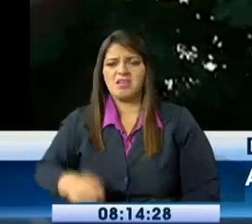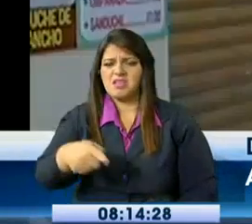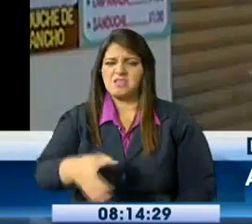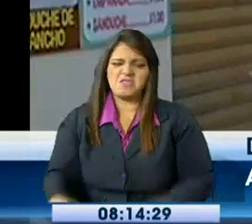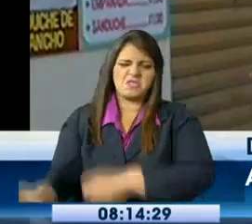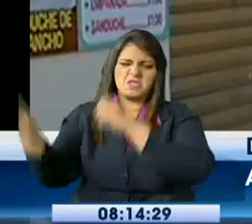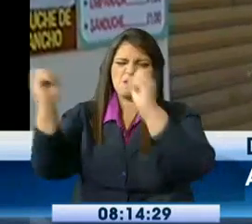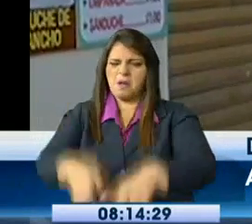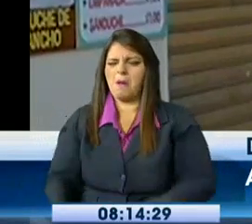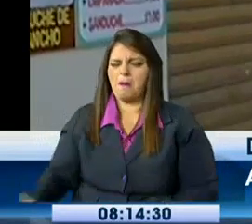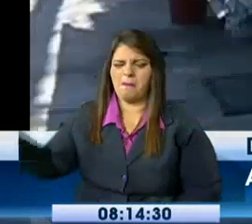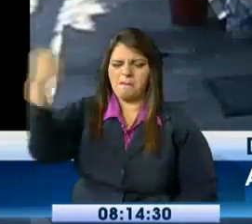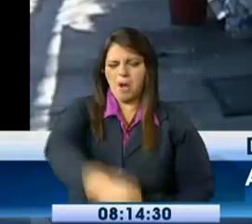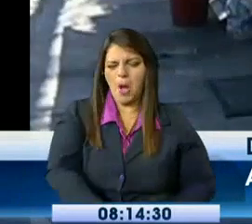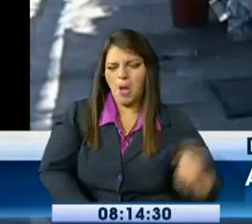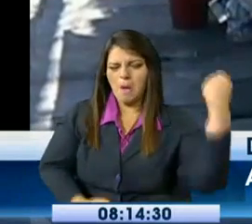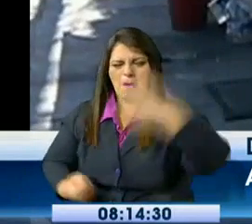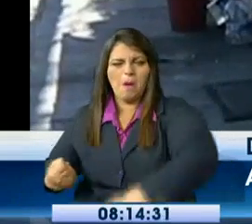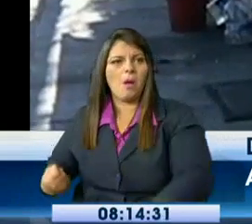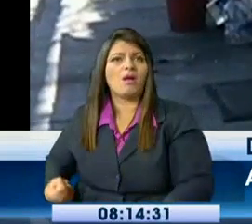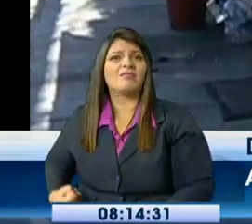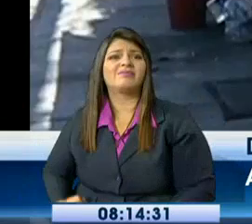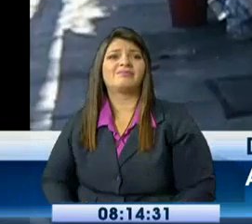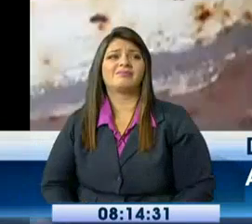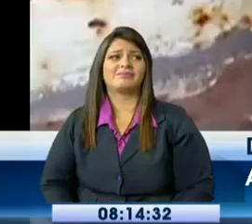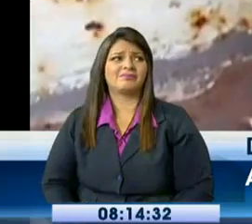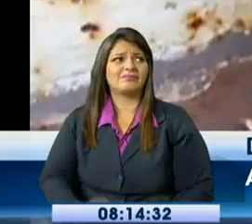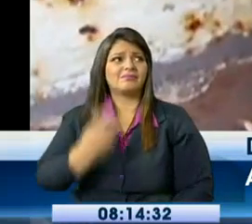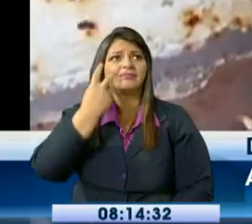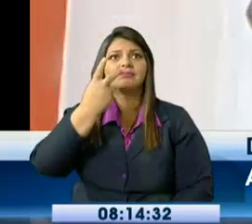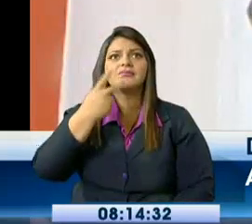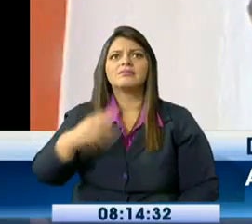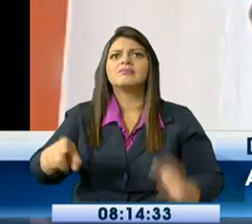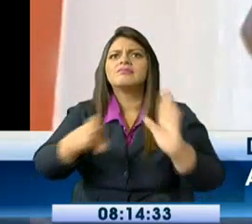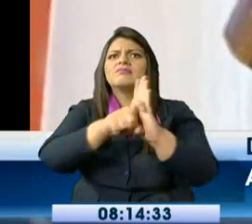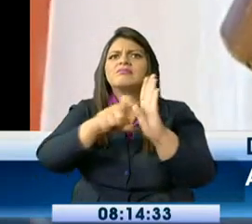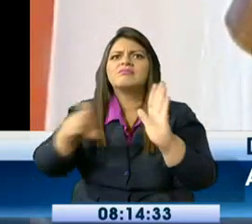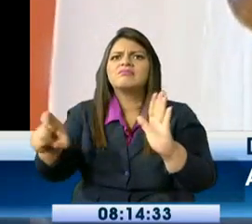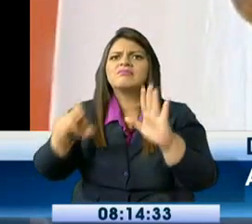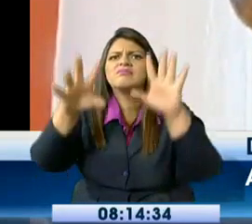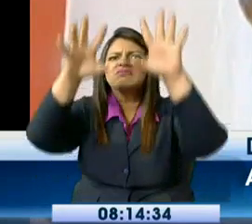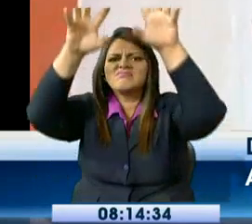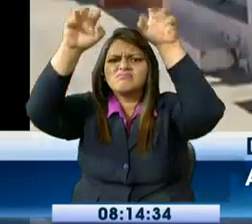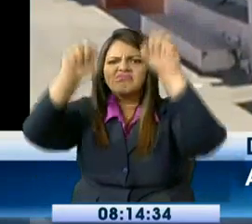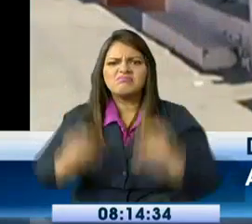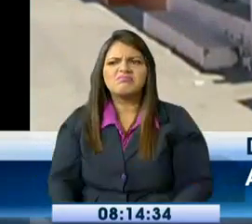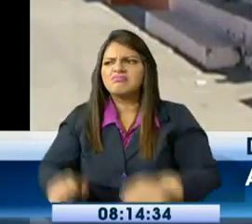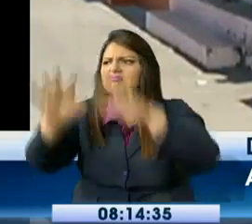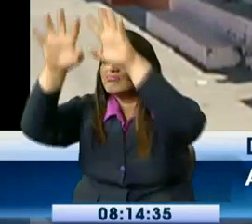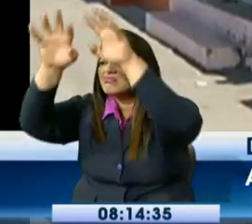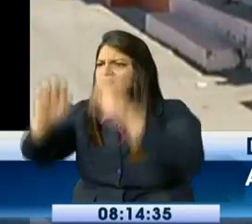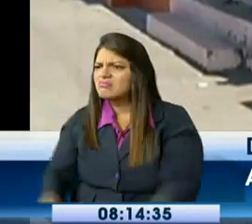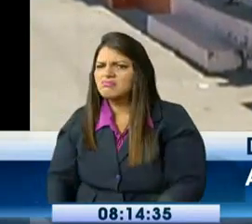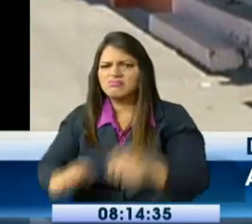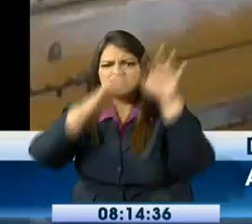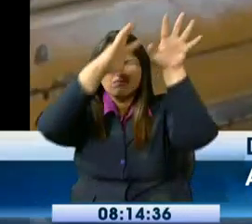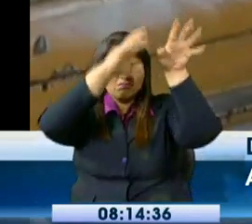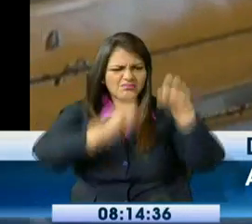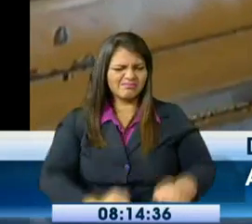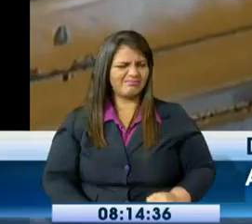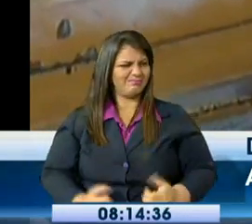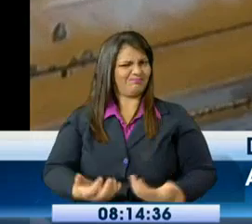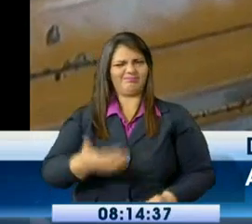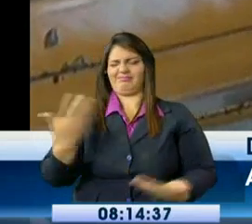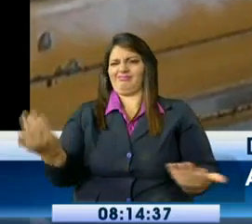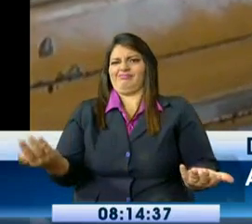pegaron. Llama la atención que la mayoría de locales comerciales del sitio se encuentran cerrados. Un vendedor de la zona asegura